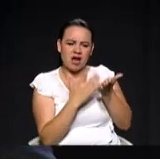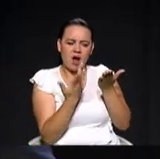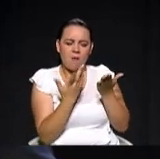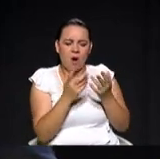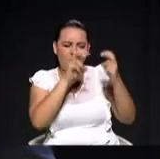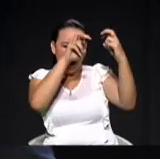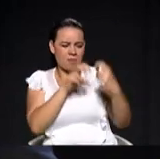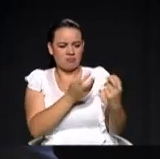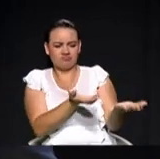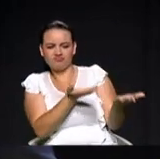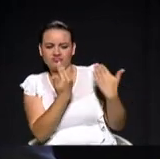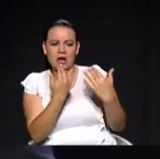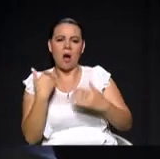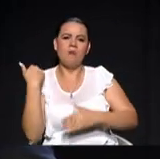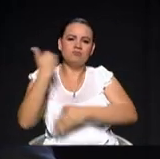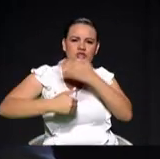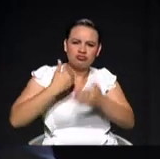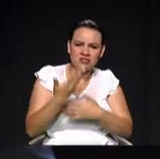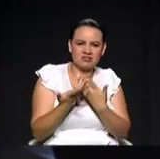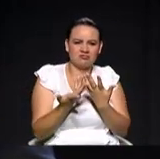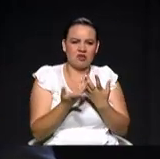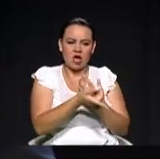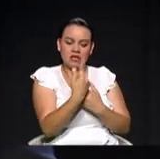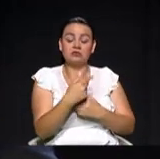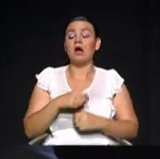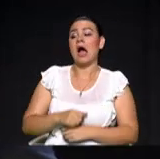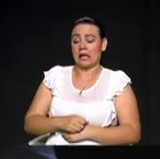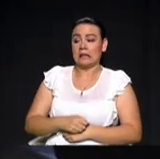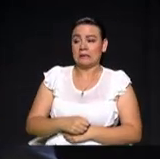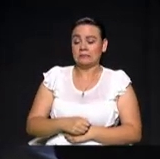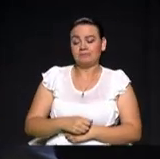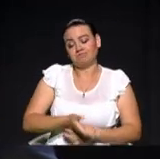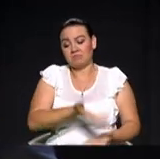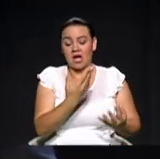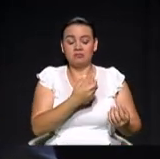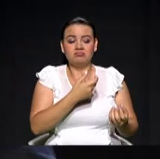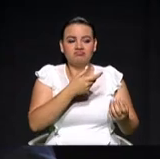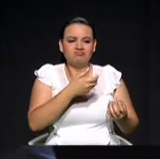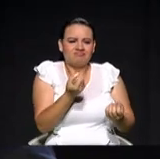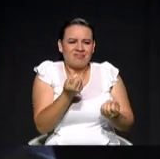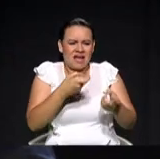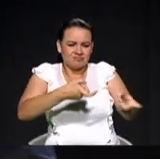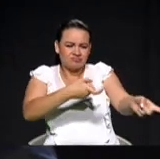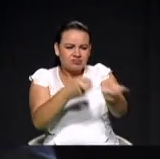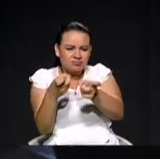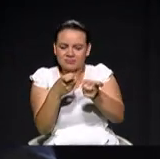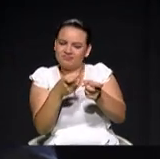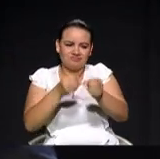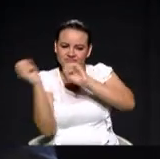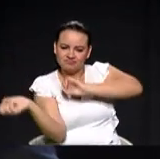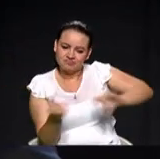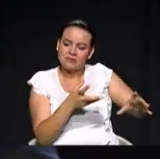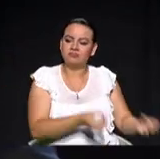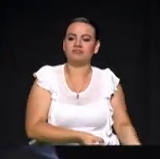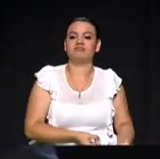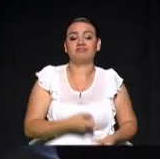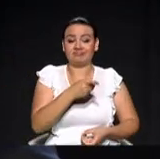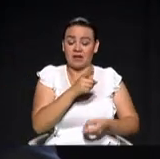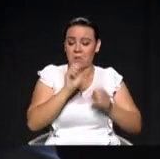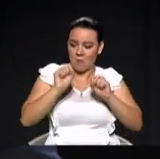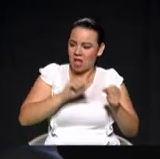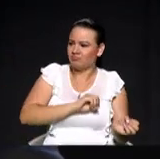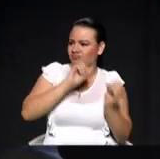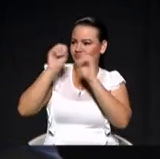procesos de entrega de estas personas previa de movilización previa desarme y que puedan reingresar